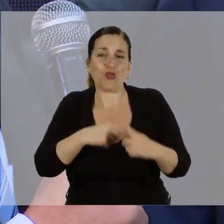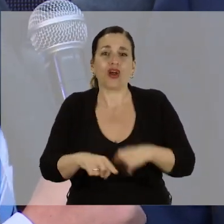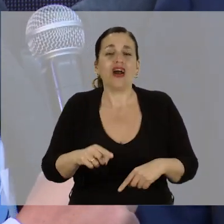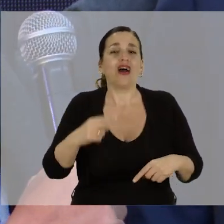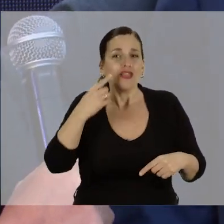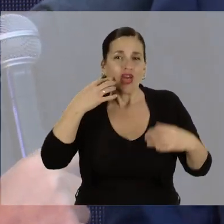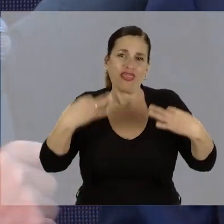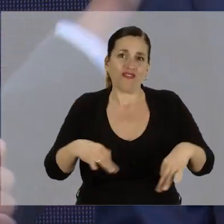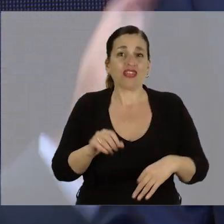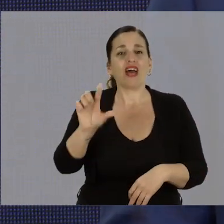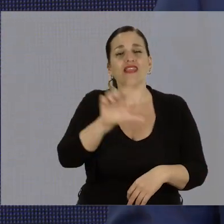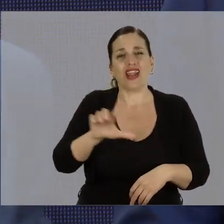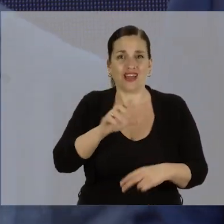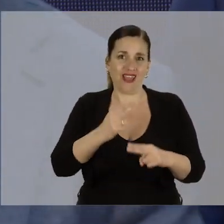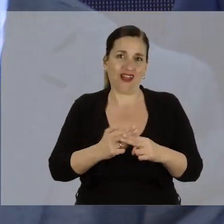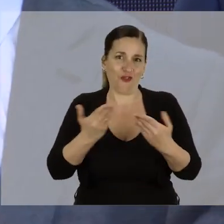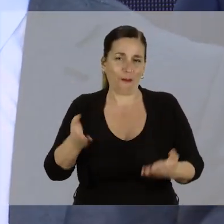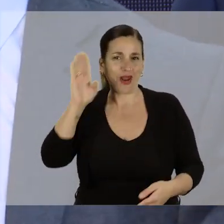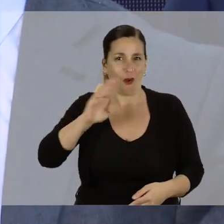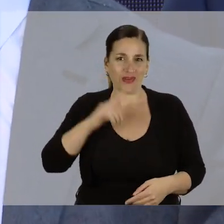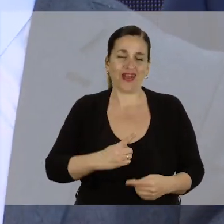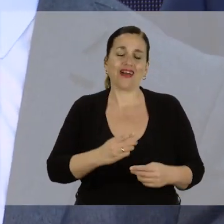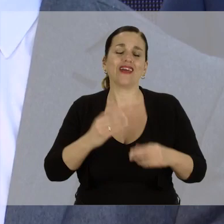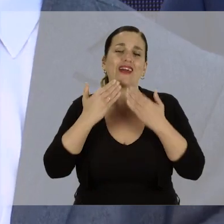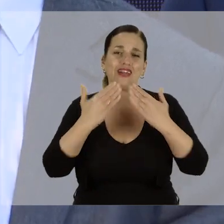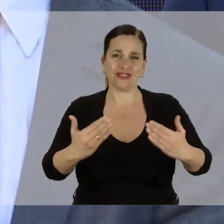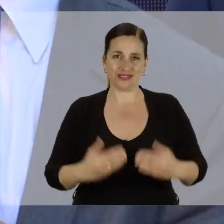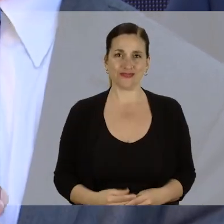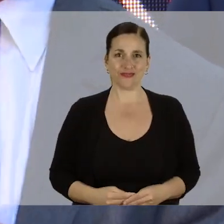entre muchos de nosotros, que lleve el nombre de nuestro querido Jorge Larrañaga. Muchas gracias.